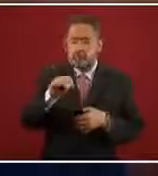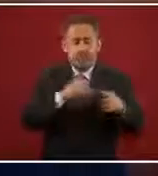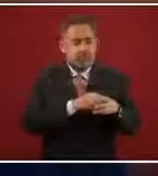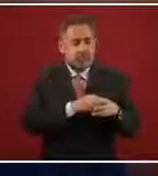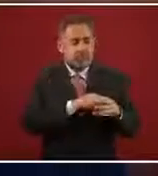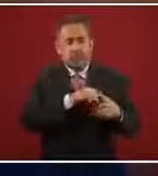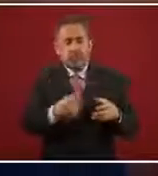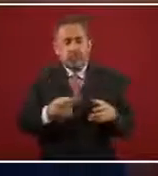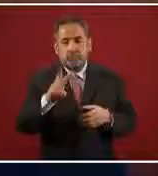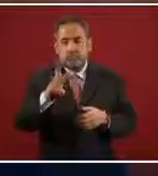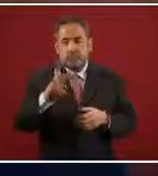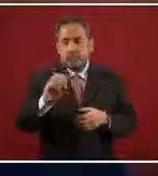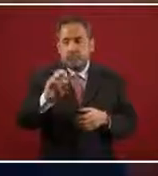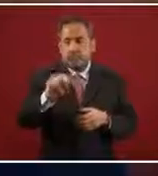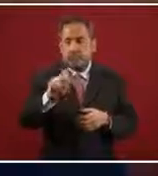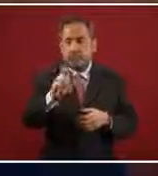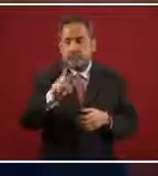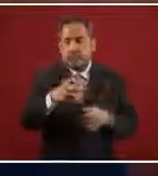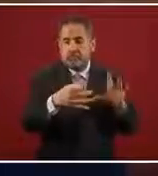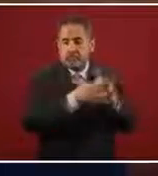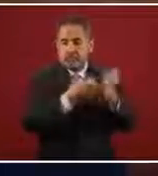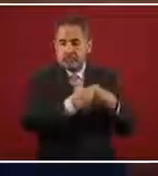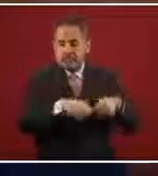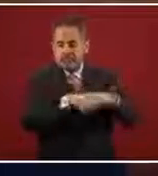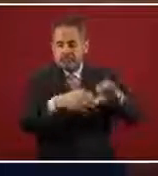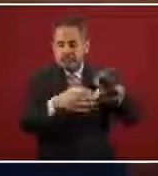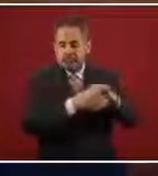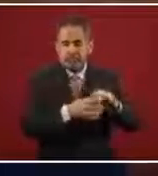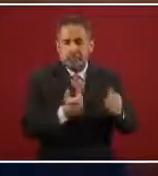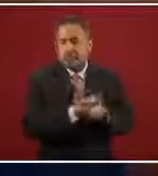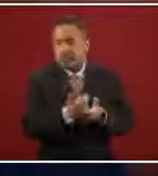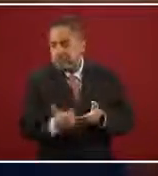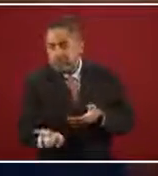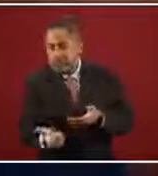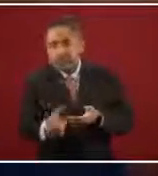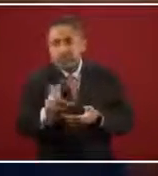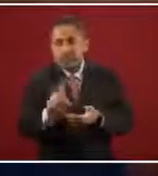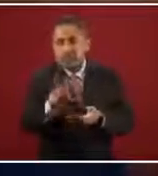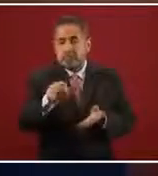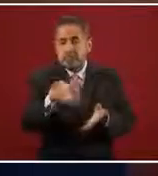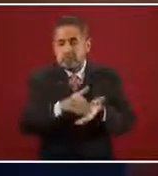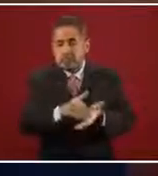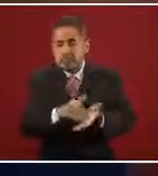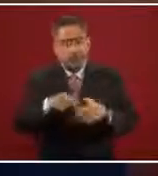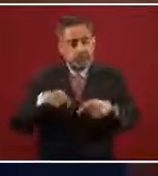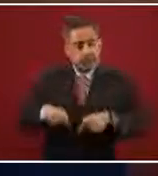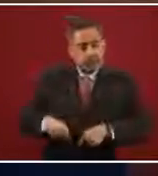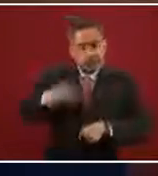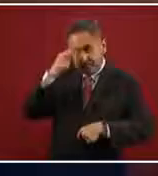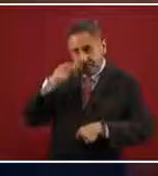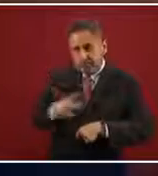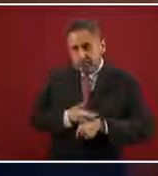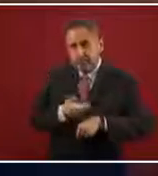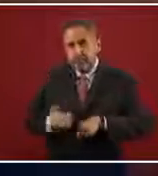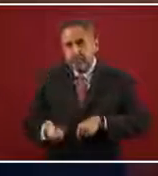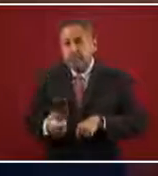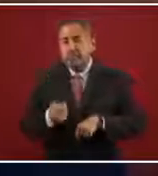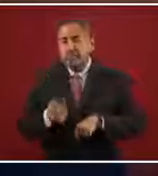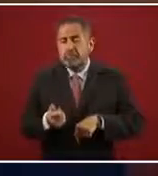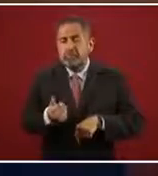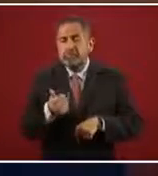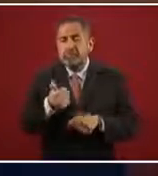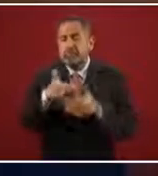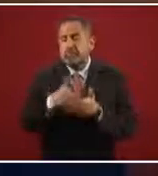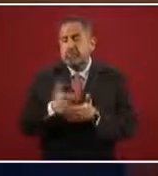empresa Wonder en Estados Unidos, a un obrero le paga 35,000 pesos, mientras que en México le paga apenas